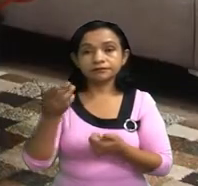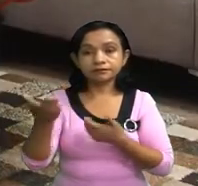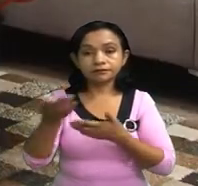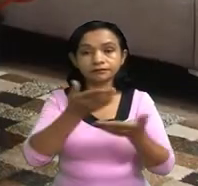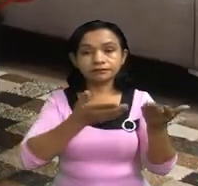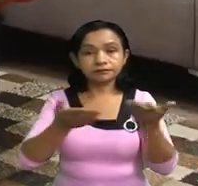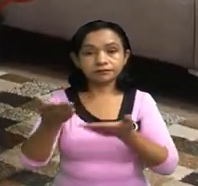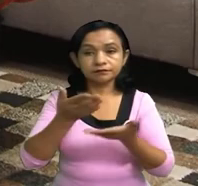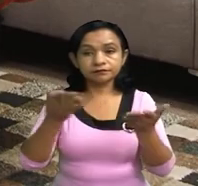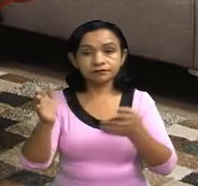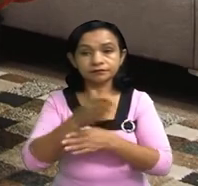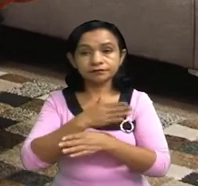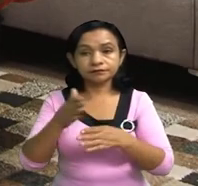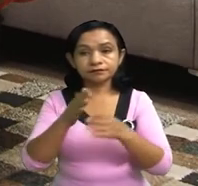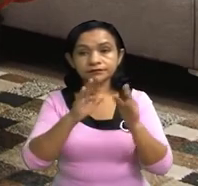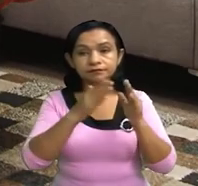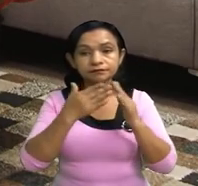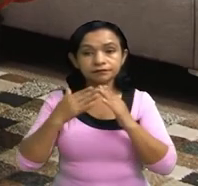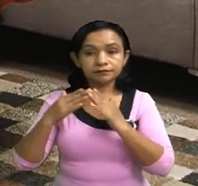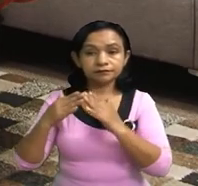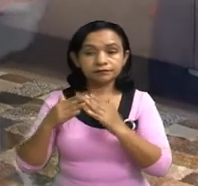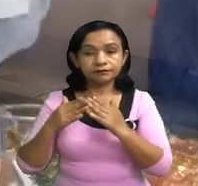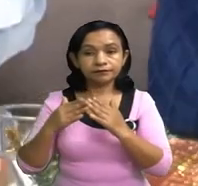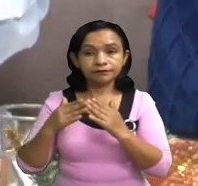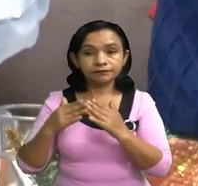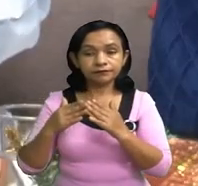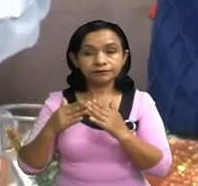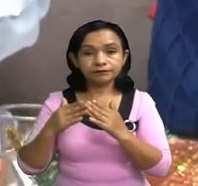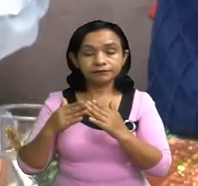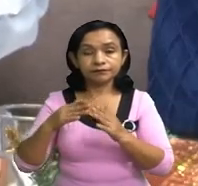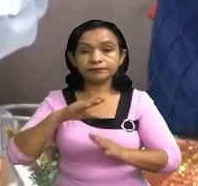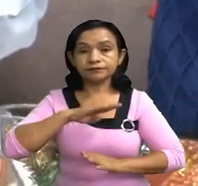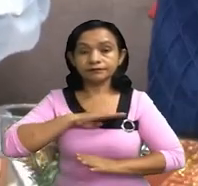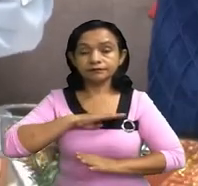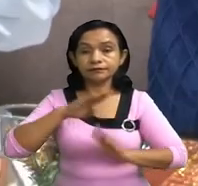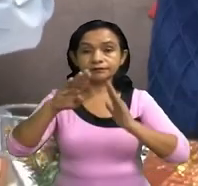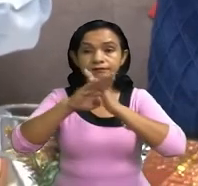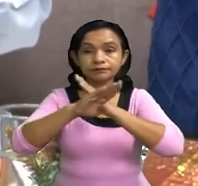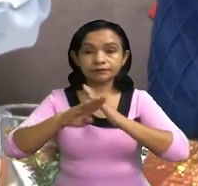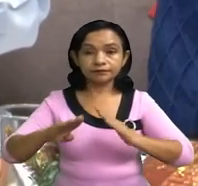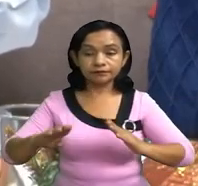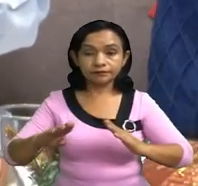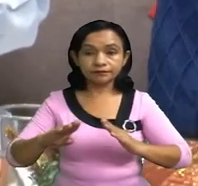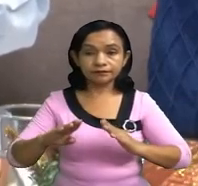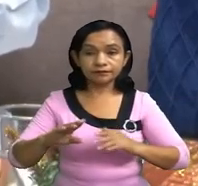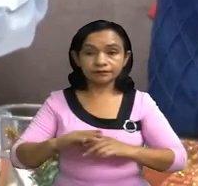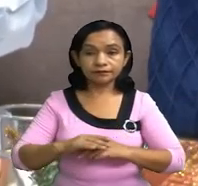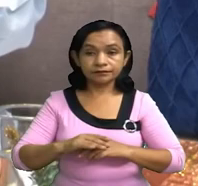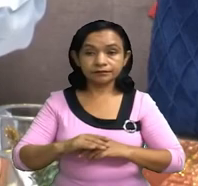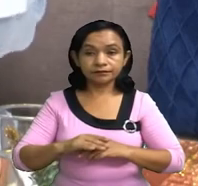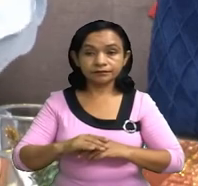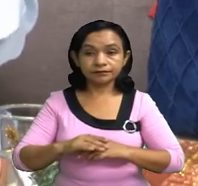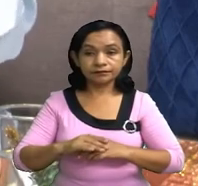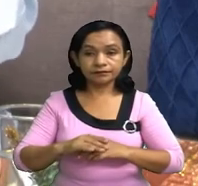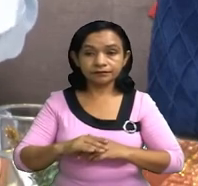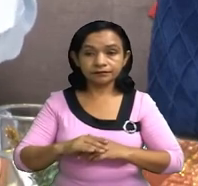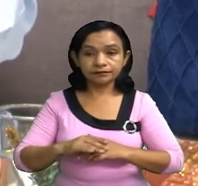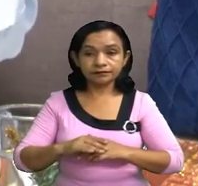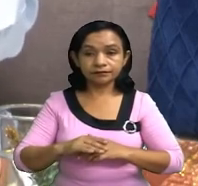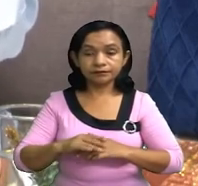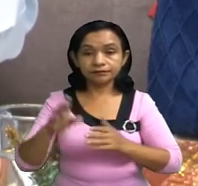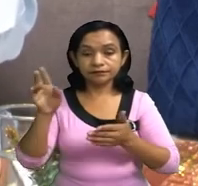compartir con ellos en distintos barrios. Y entonces este es un himno de la paz. Yo no lo voy a cantar, pero lo voy a